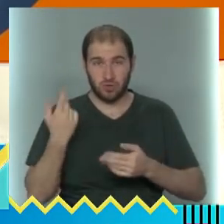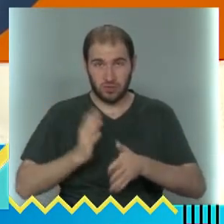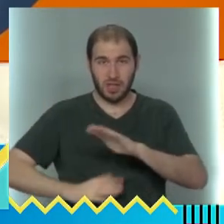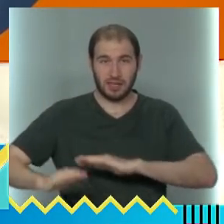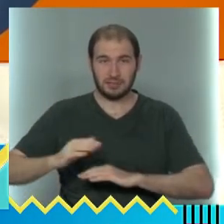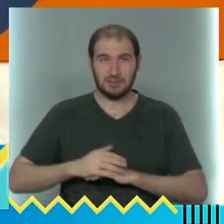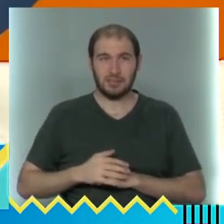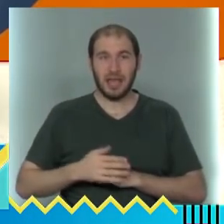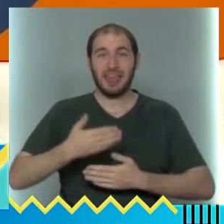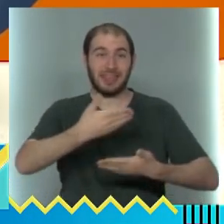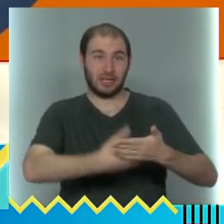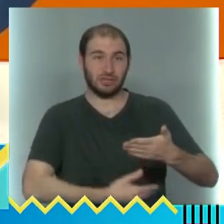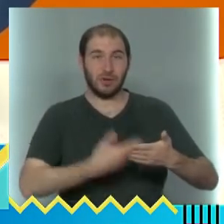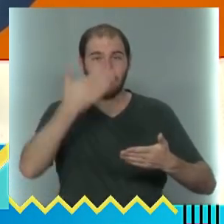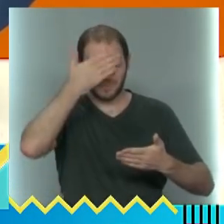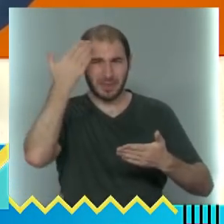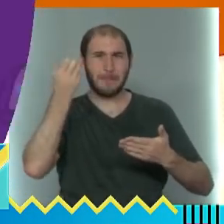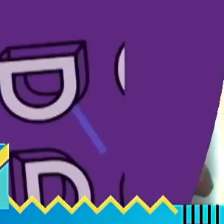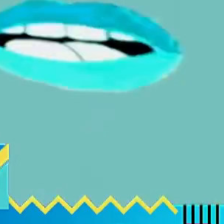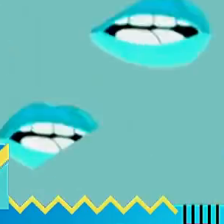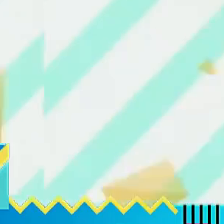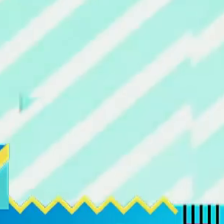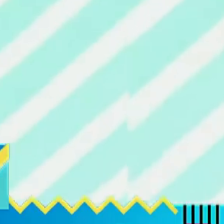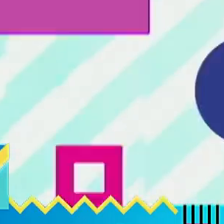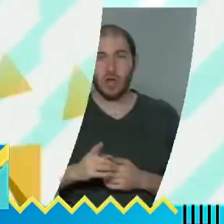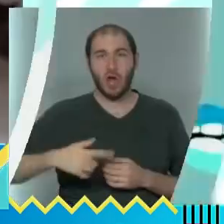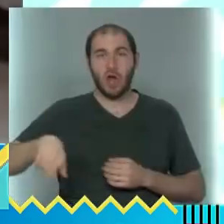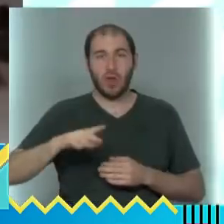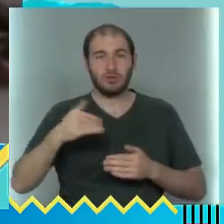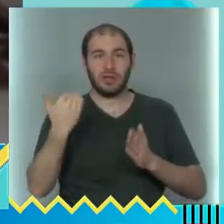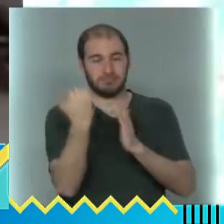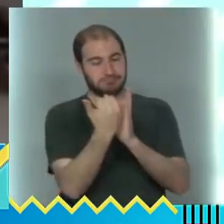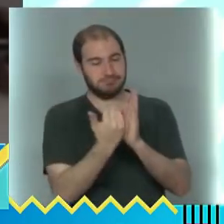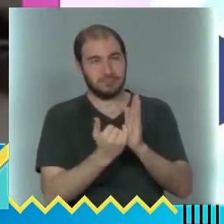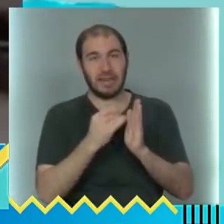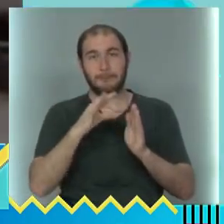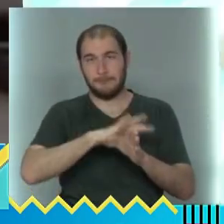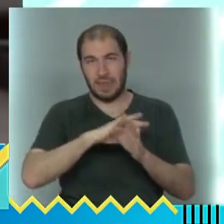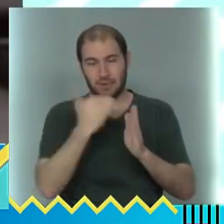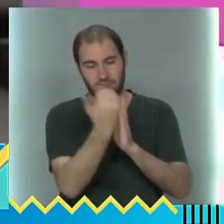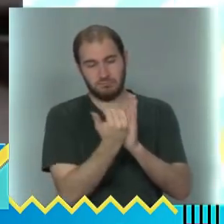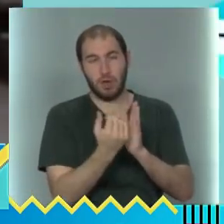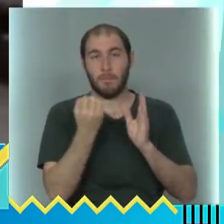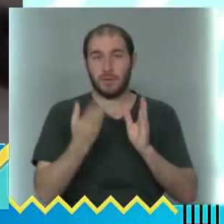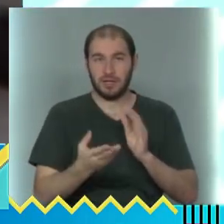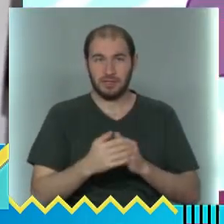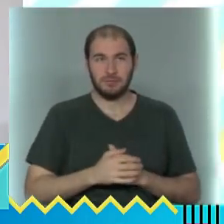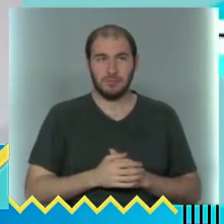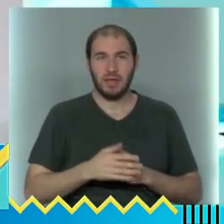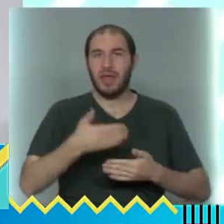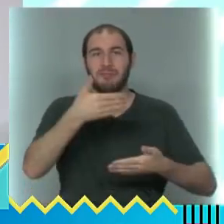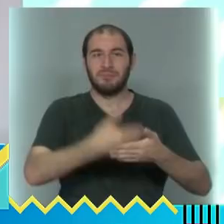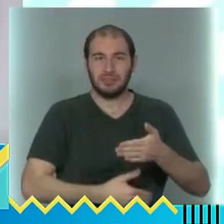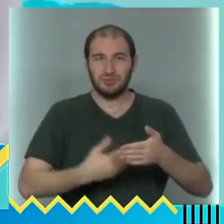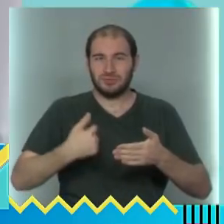nosotros, el diagnóstico de la enfermedad, que nosotros nos guiamos por unos criterios clínicos, porque en realidad no hay ningún